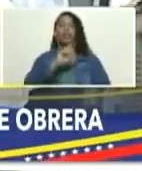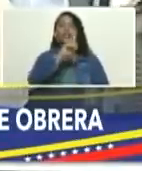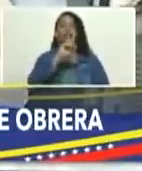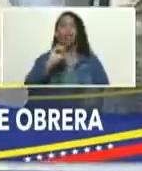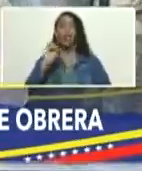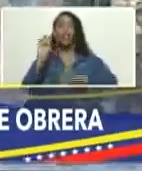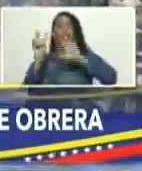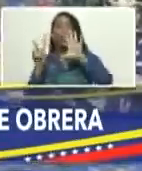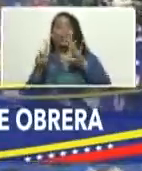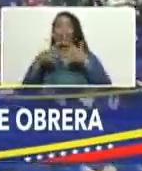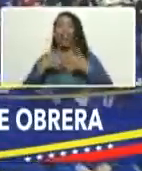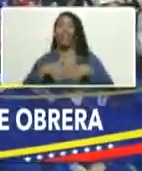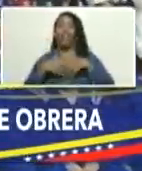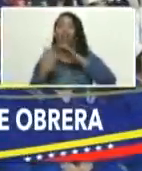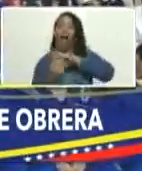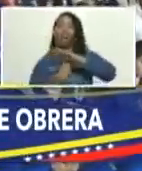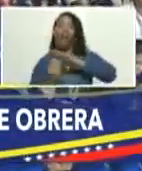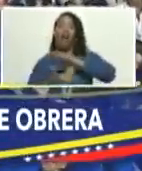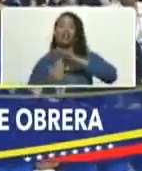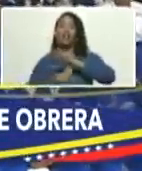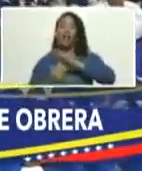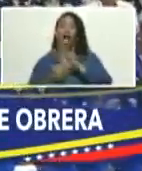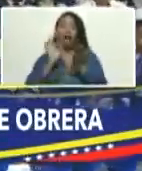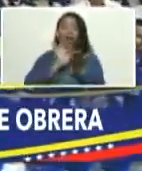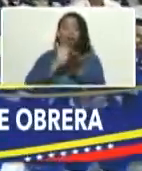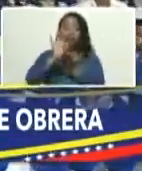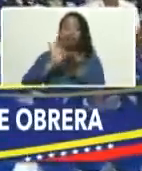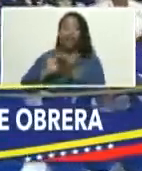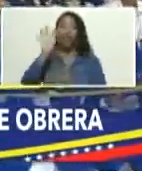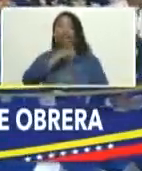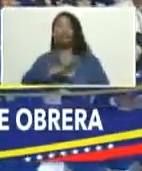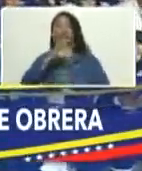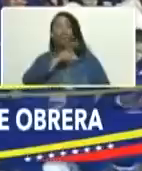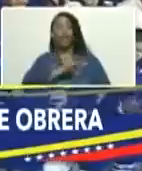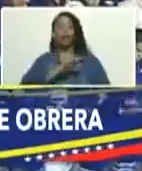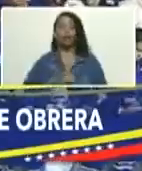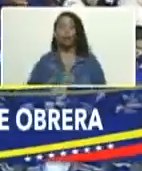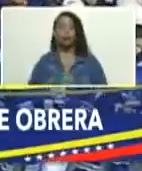107 de las industrias básicas, estratégicas y socialistas,